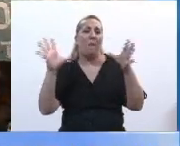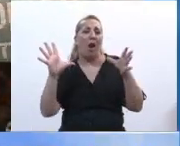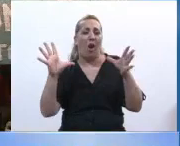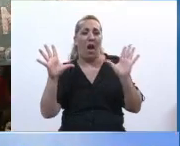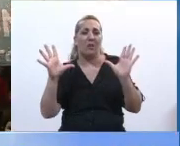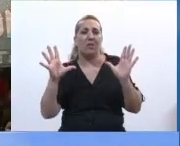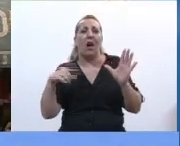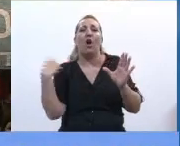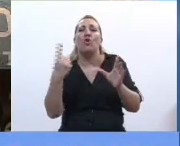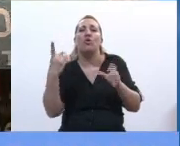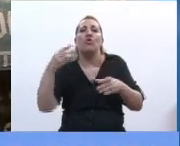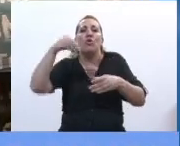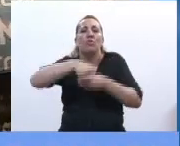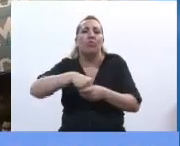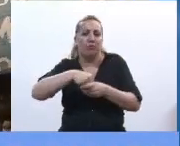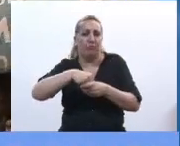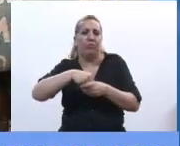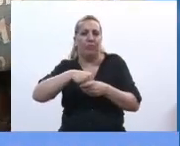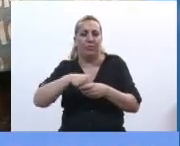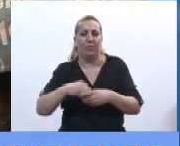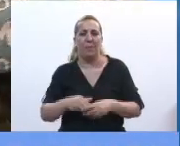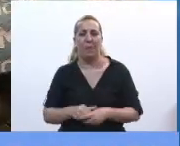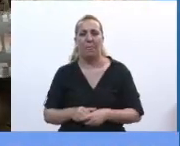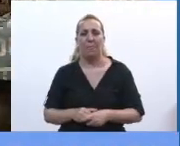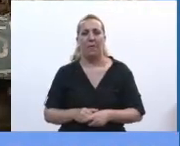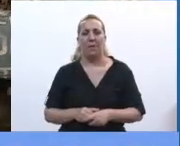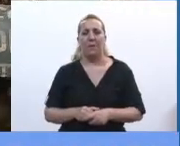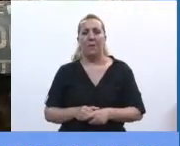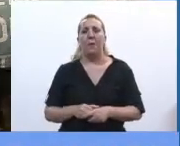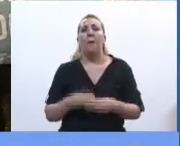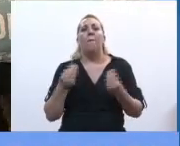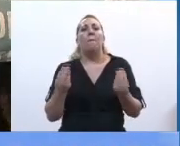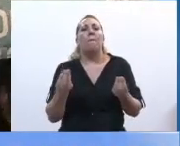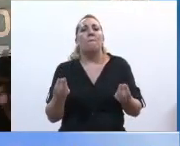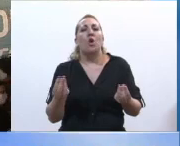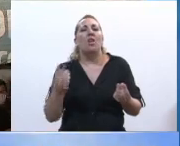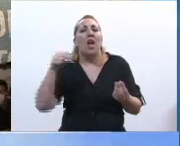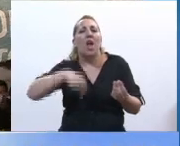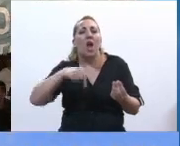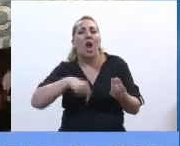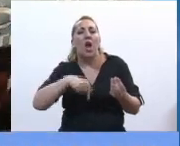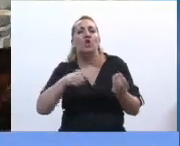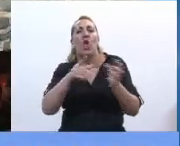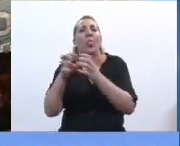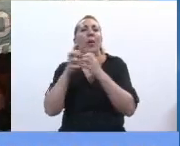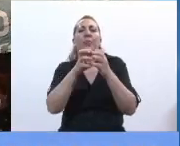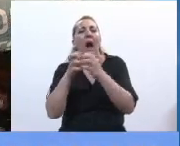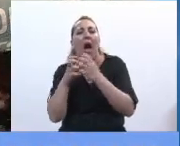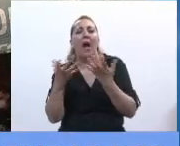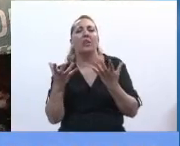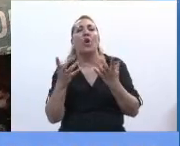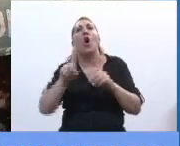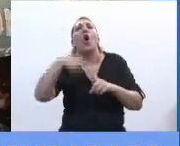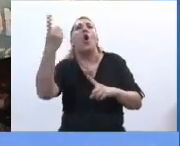parte de lo que se denominan la división mundial del occidente porque estos debates no se dan en